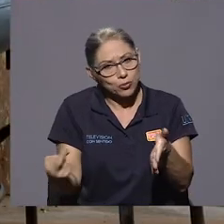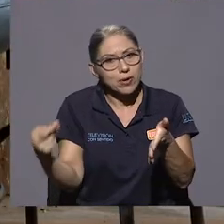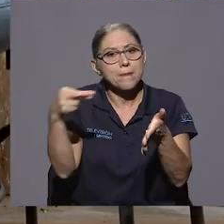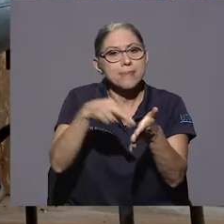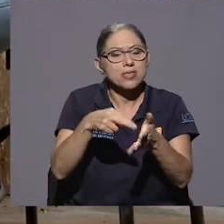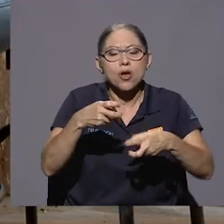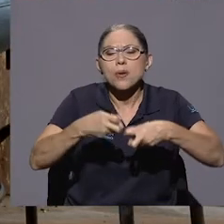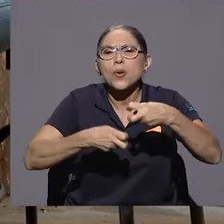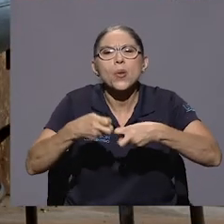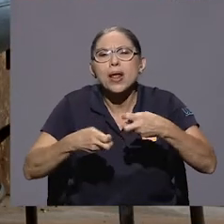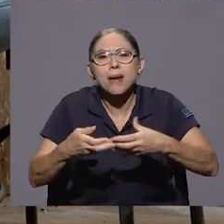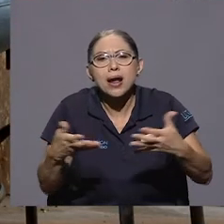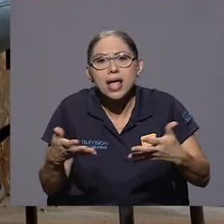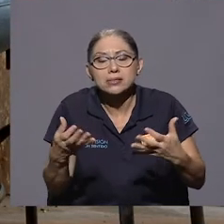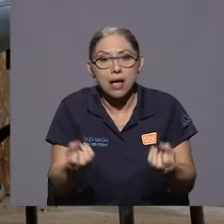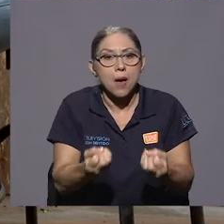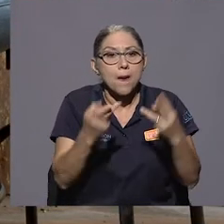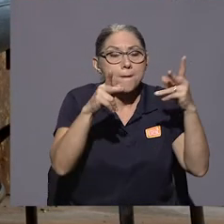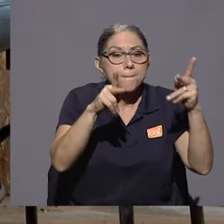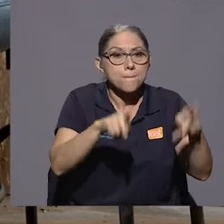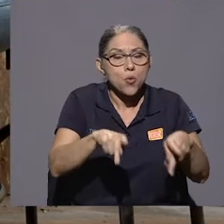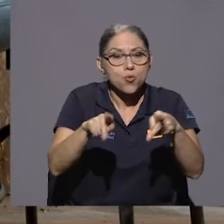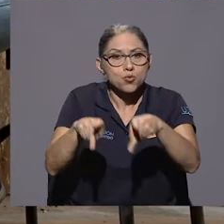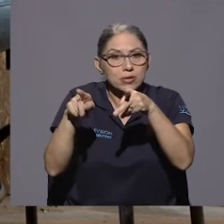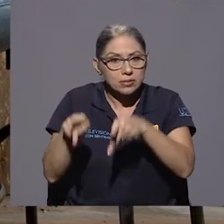Repito, el problema es que mucha gente